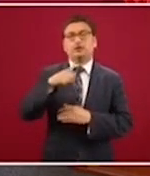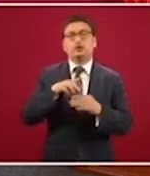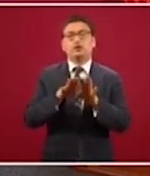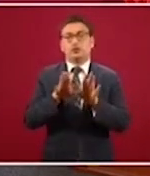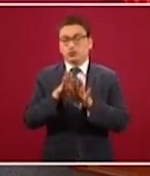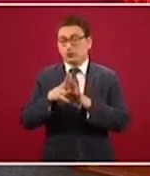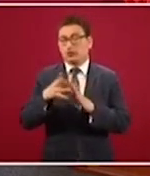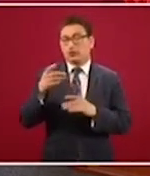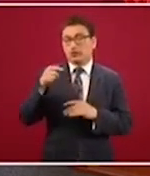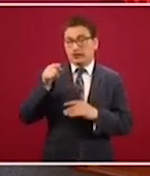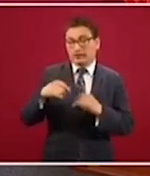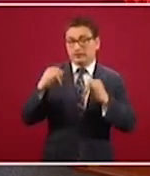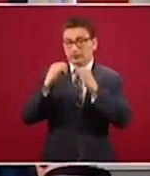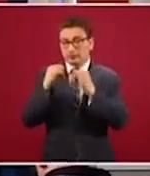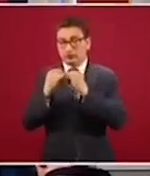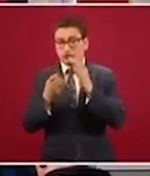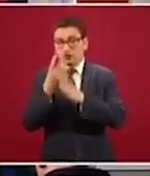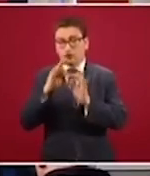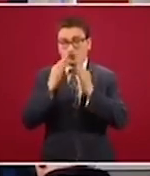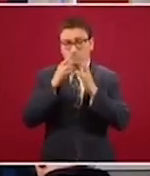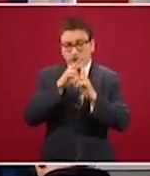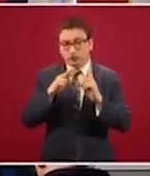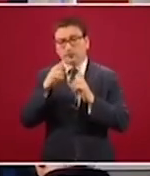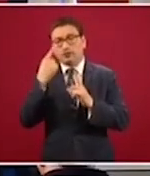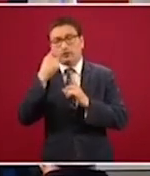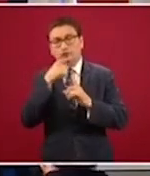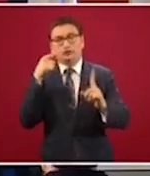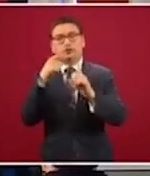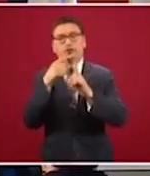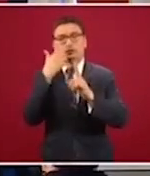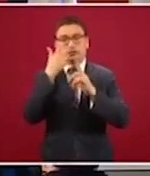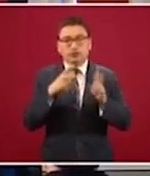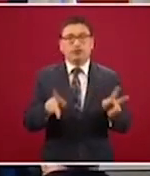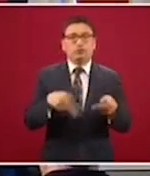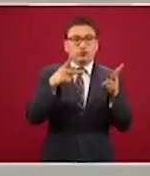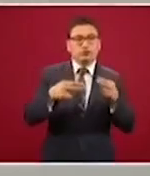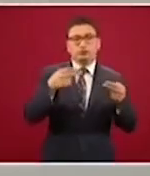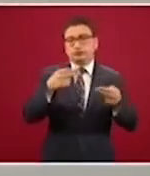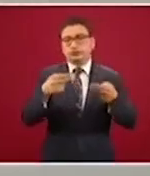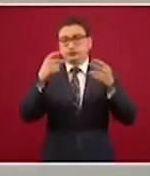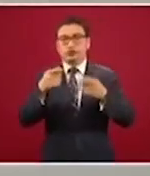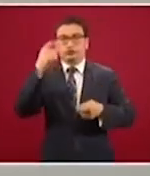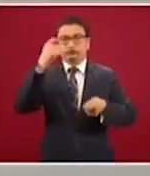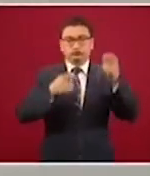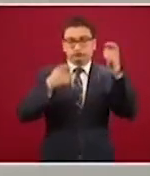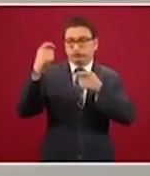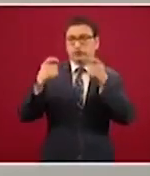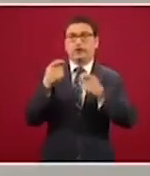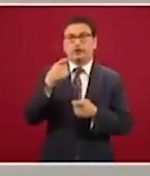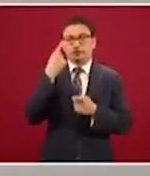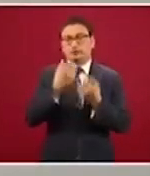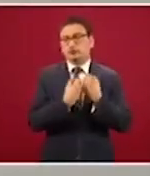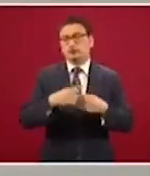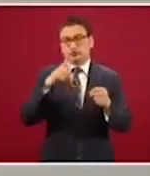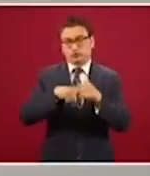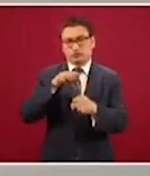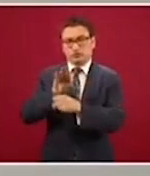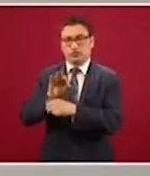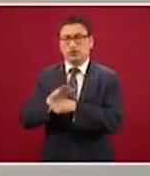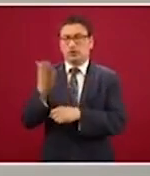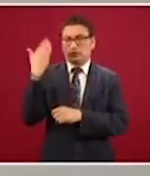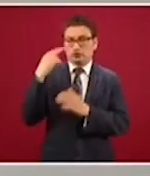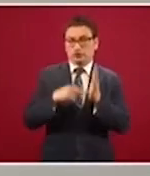con esta nueva visión social y esta estrategia de comercialización de subastas con sentido social. En